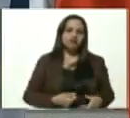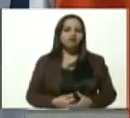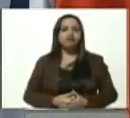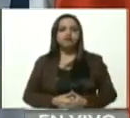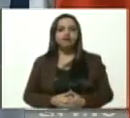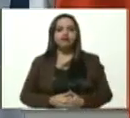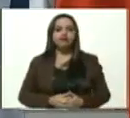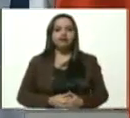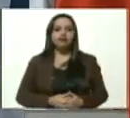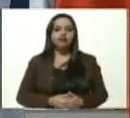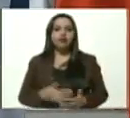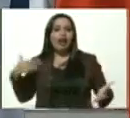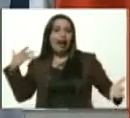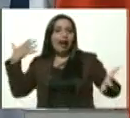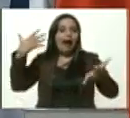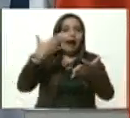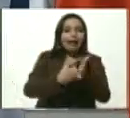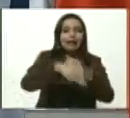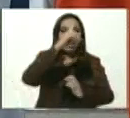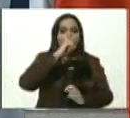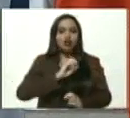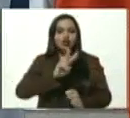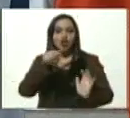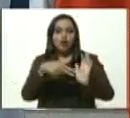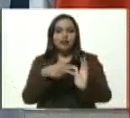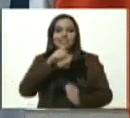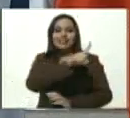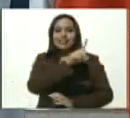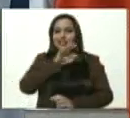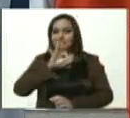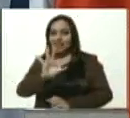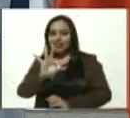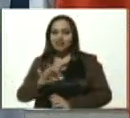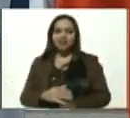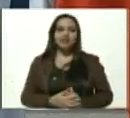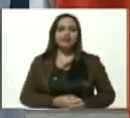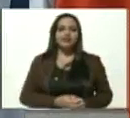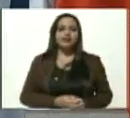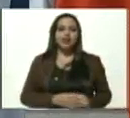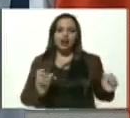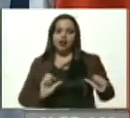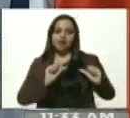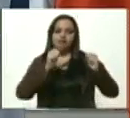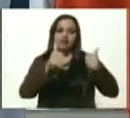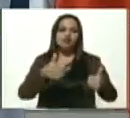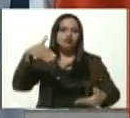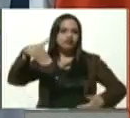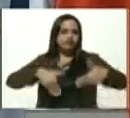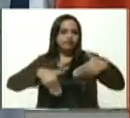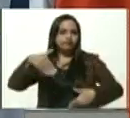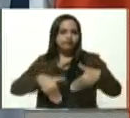Hasta que llegamos al año 2013, se dio un evento electoral